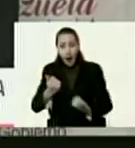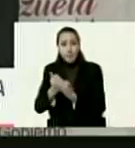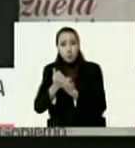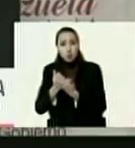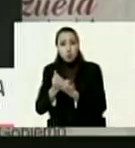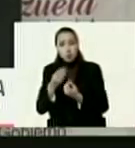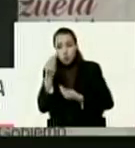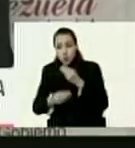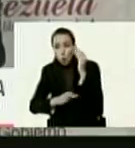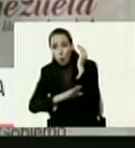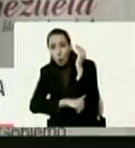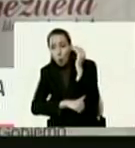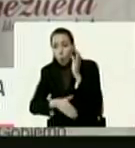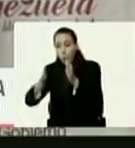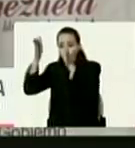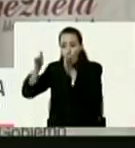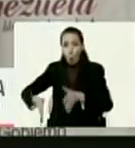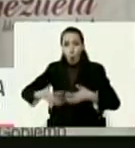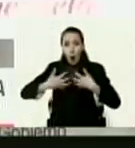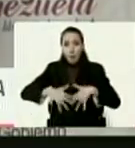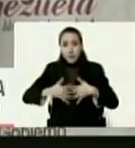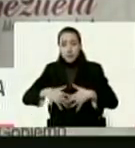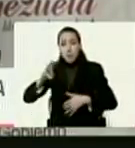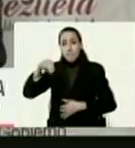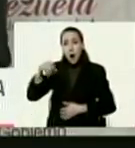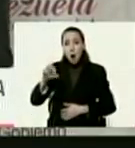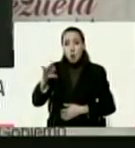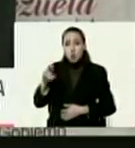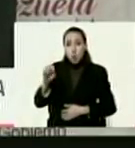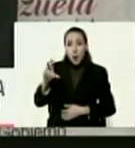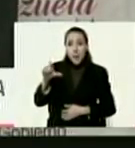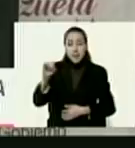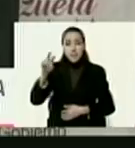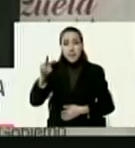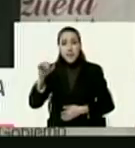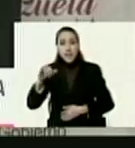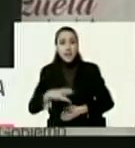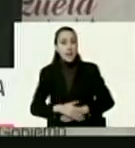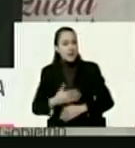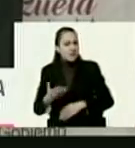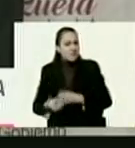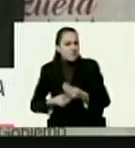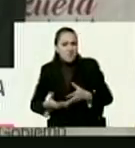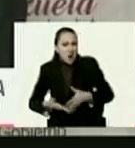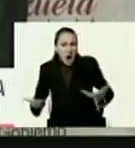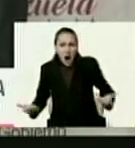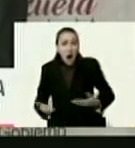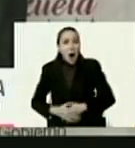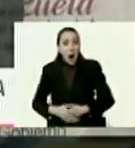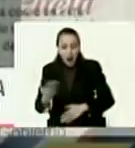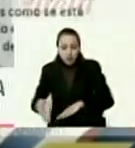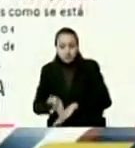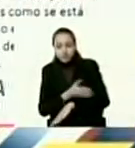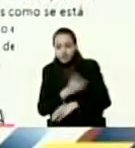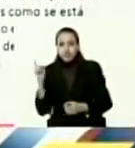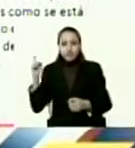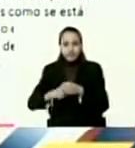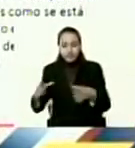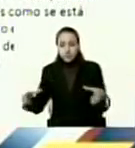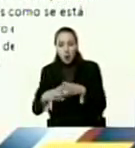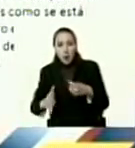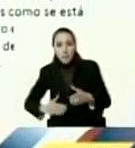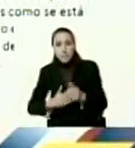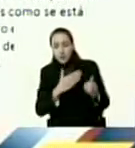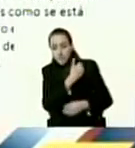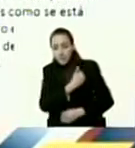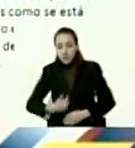empresario Mauro Livi. ¿Cómo funcionaba eso? Guaidó era presidente de la Comisión de Contraloría, enviaba a Roberto Marrero o